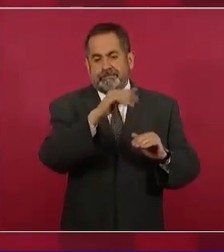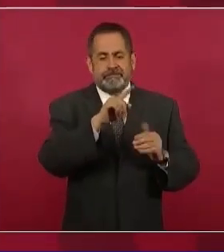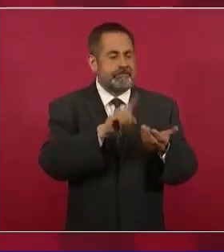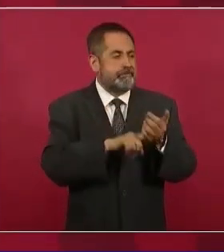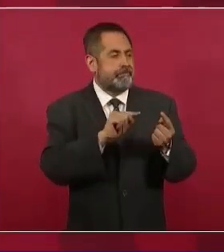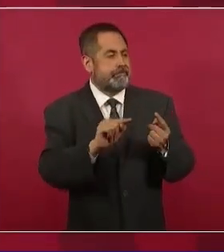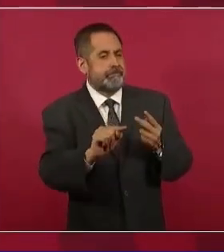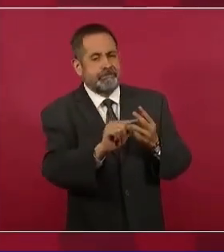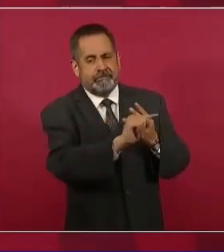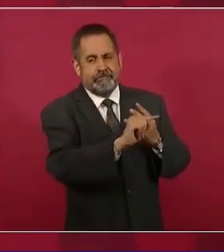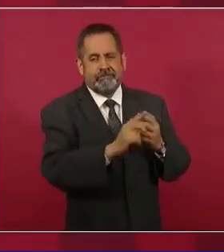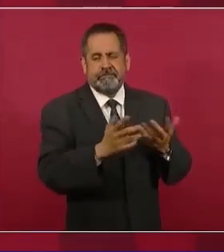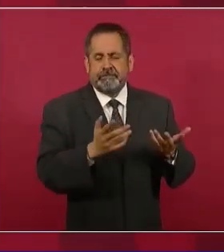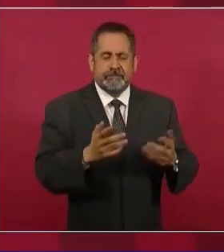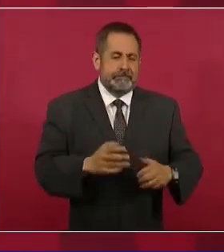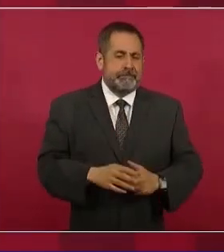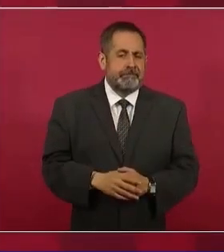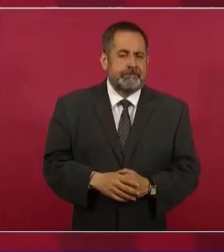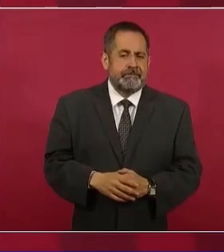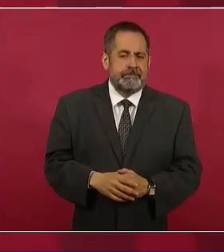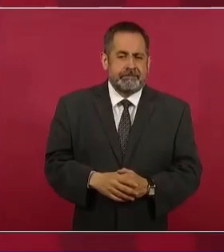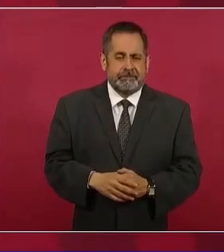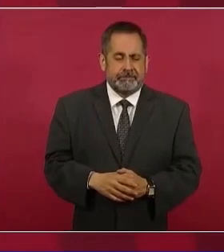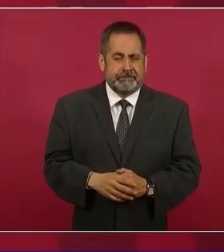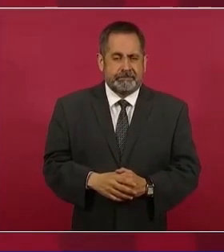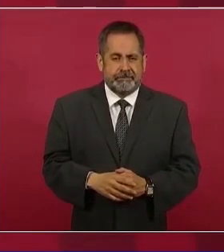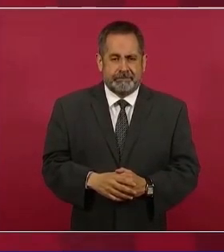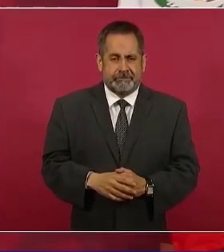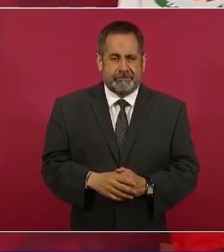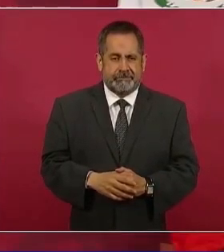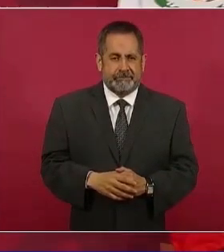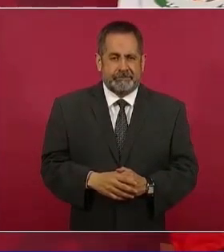algunos sectores de clase media.